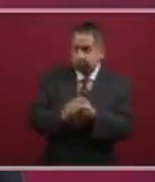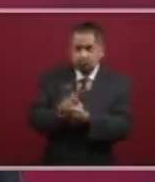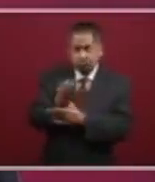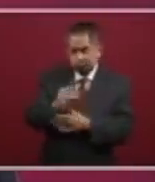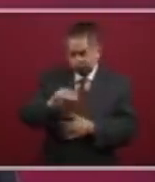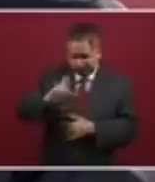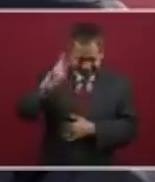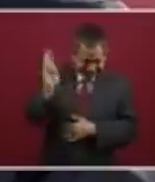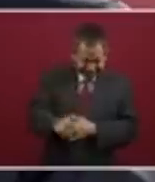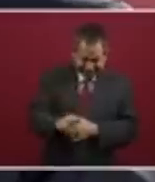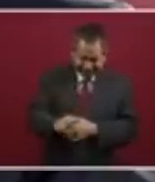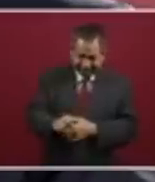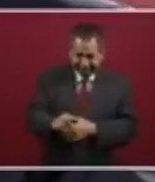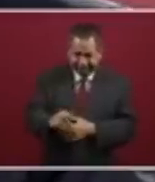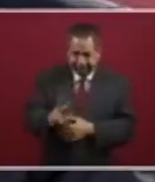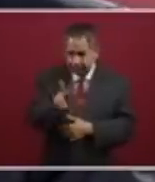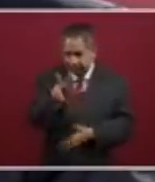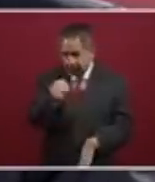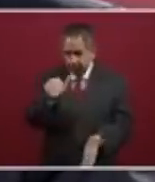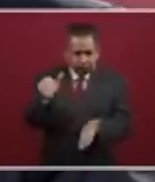en